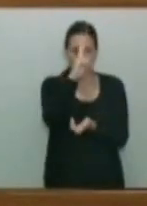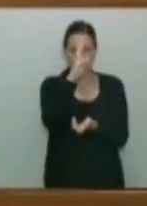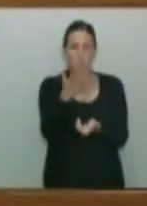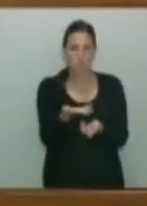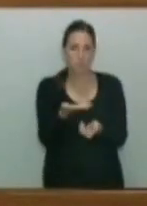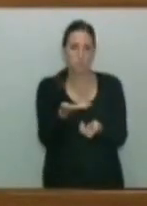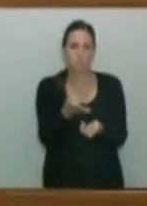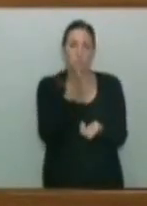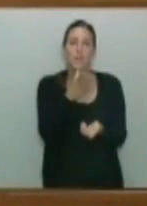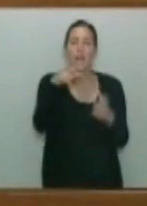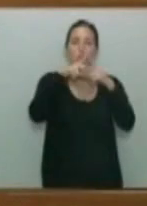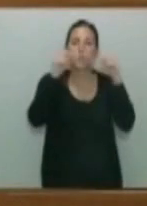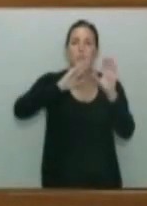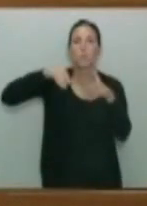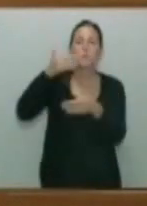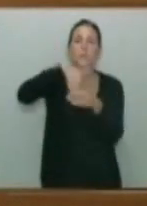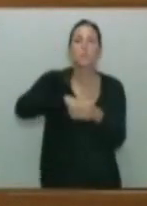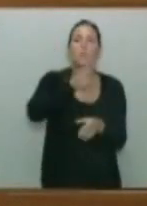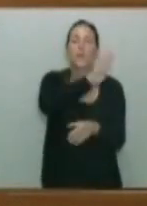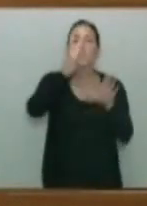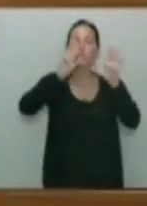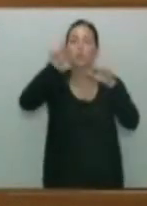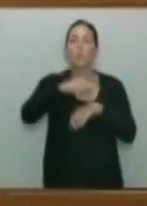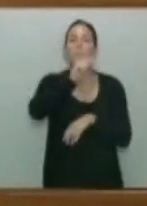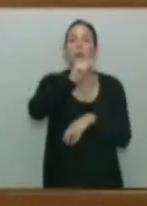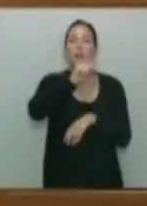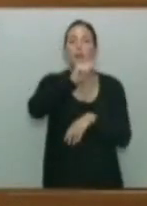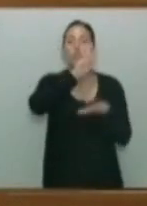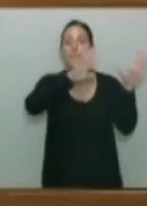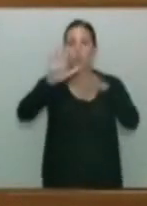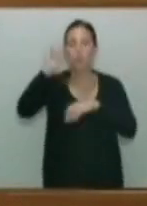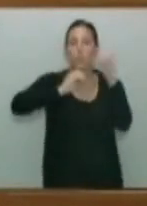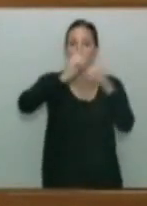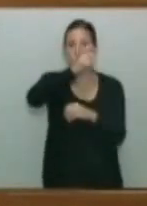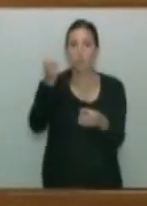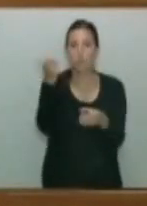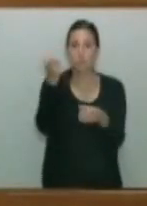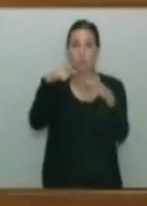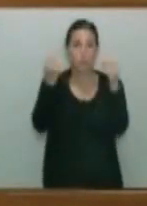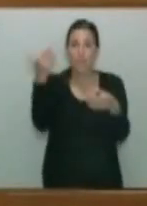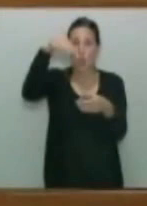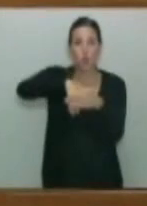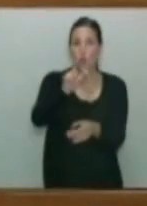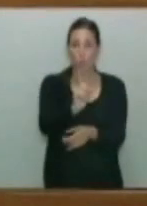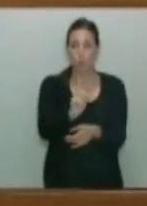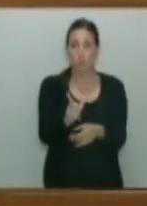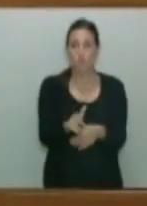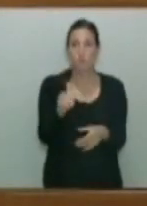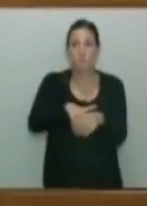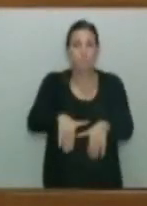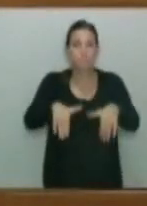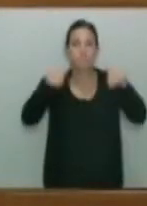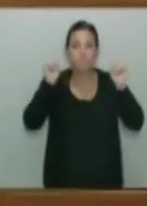Asturias, en las últimas elecciones, el 48,85% de los asturianos con derecho a voto no lo hayan ejercido. Estamos hablando